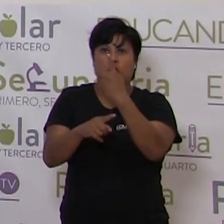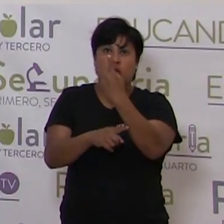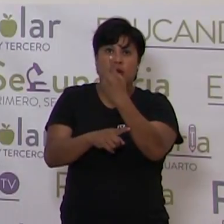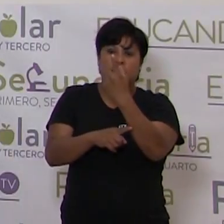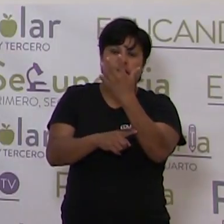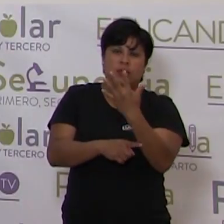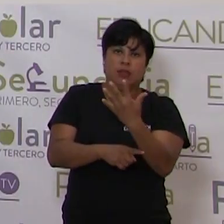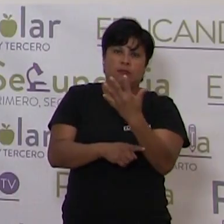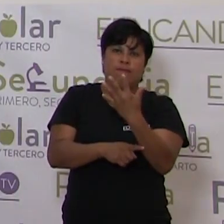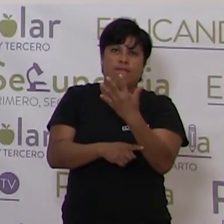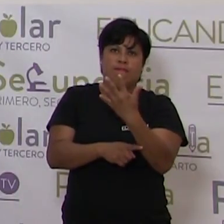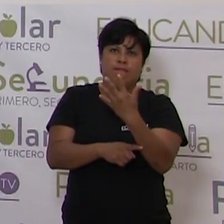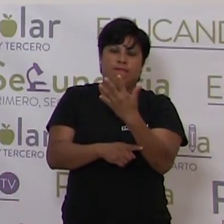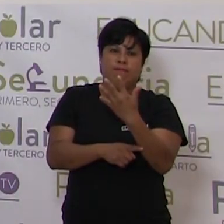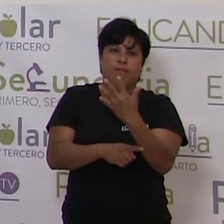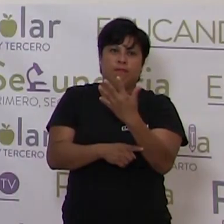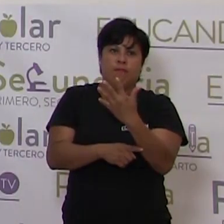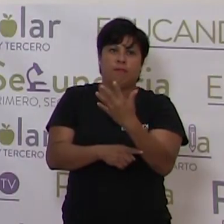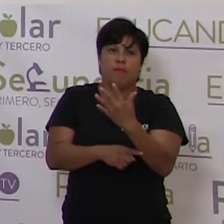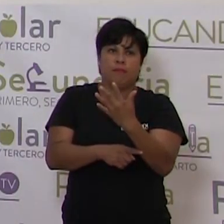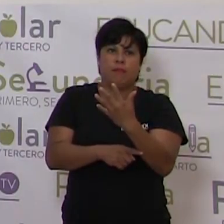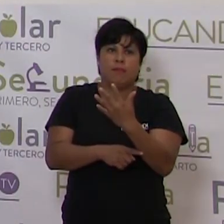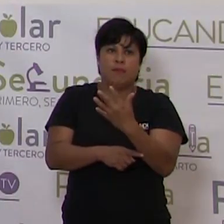1, 5.